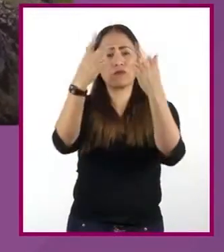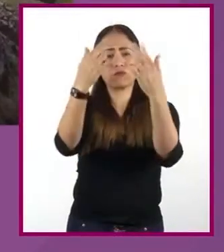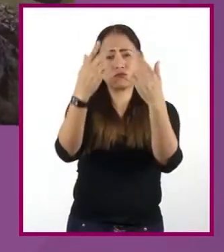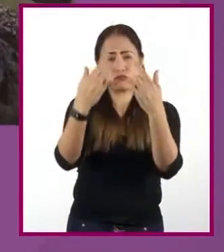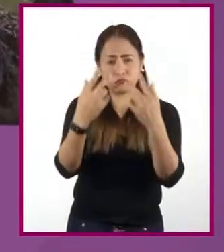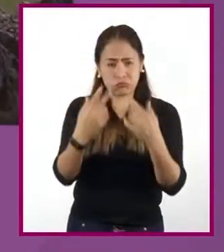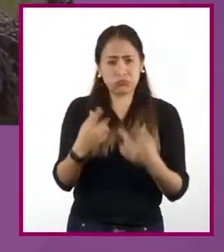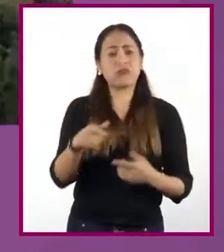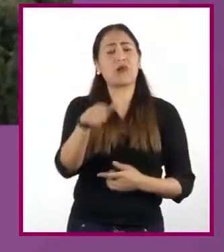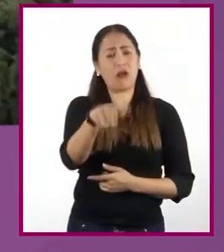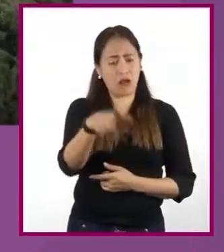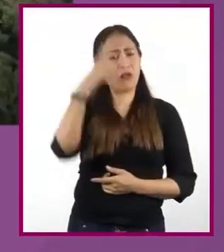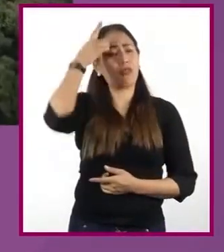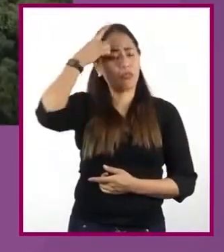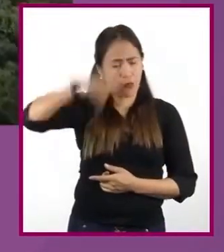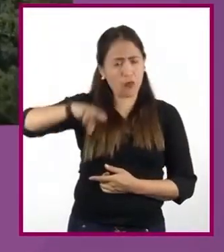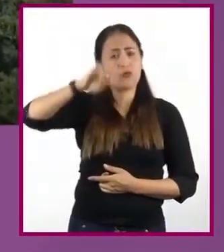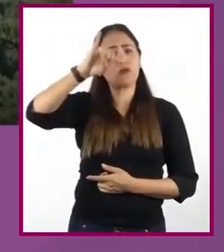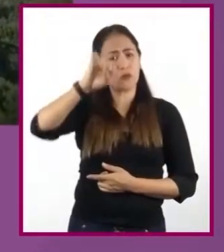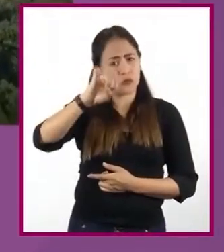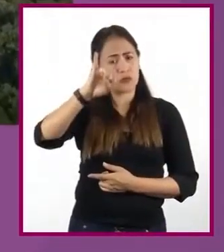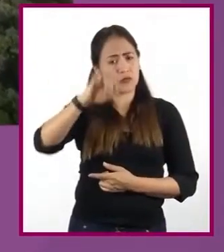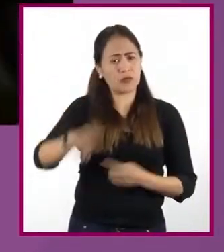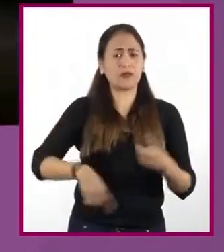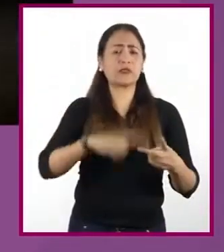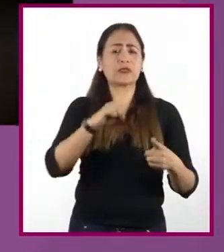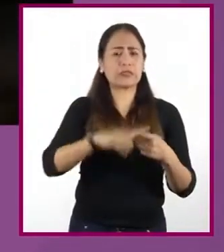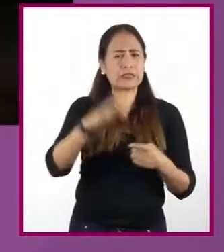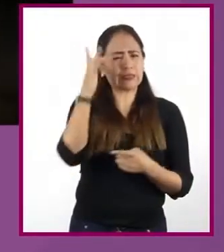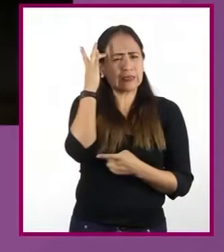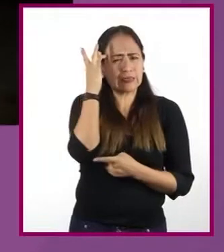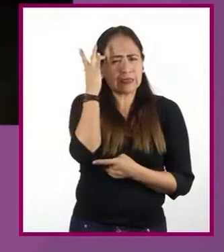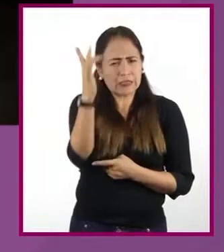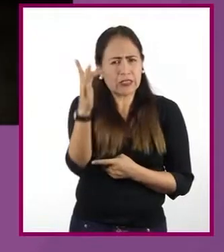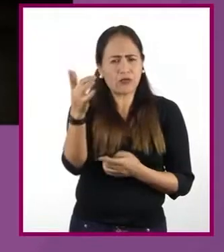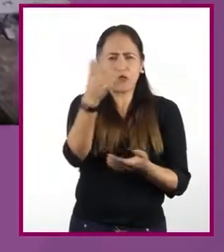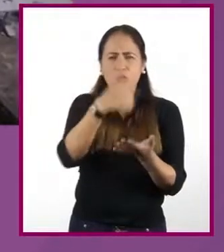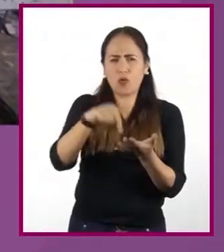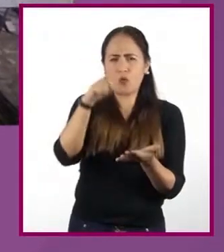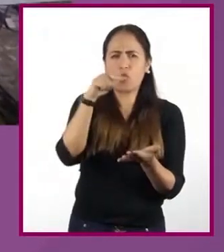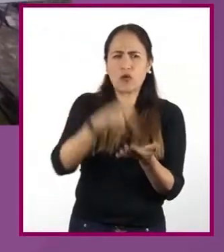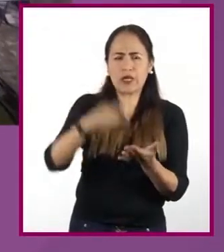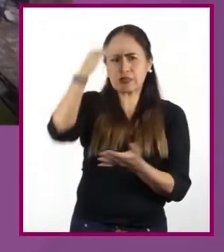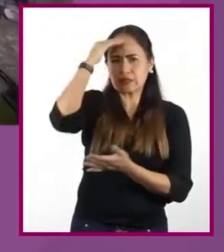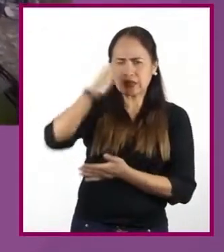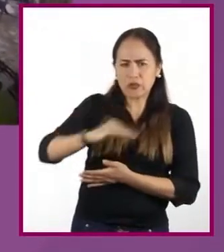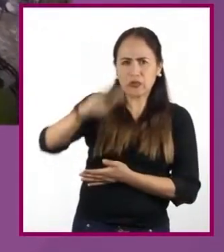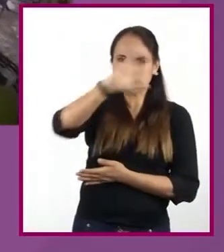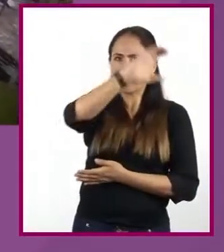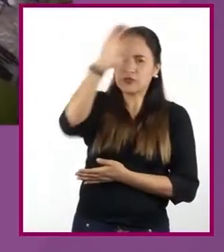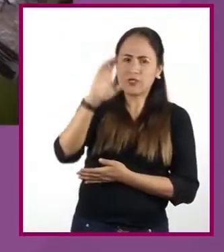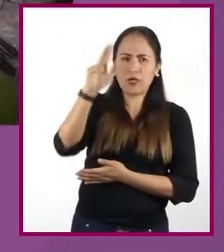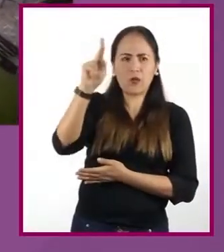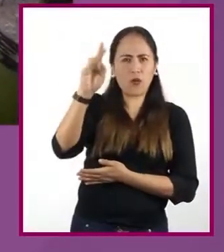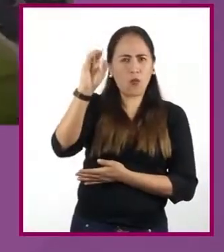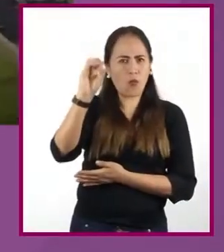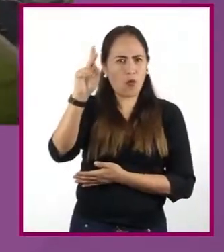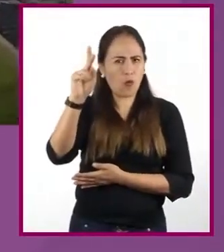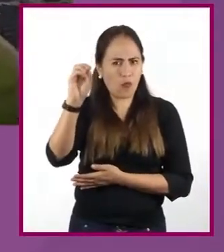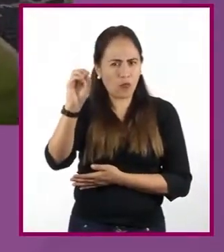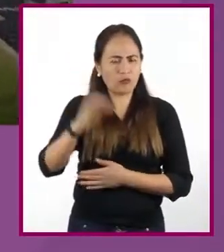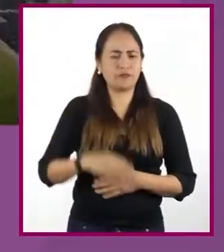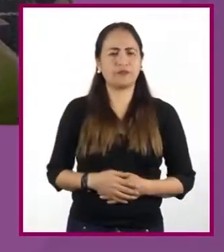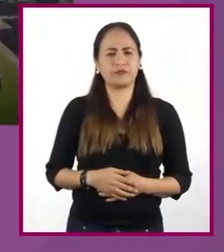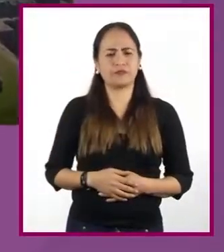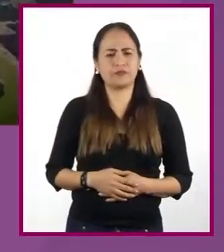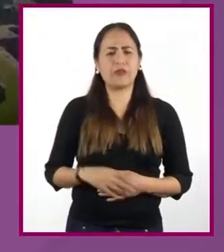dueños, ya que el reino se llamaba el Sagrado Lugar de los Señores Celestes de Po. Por sus